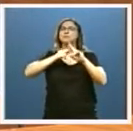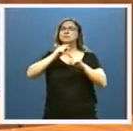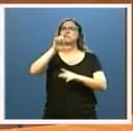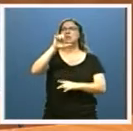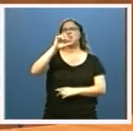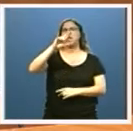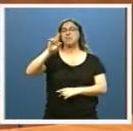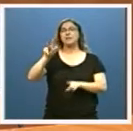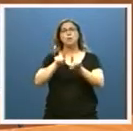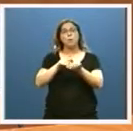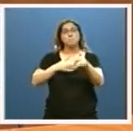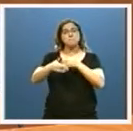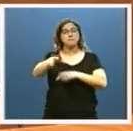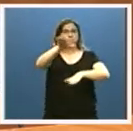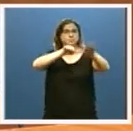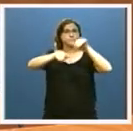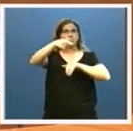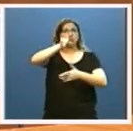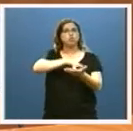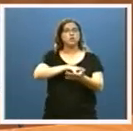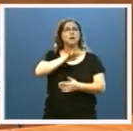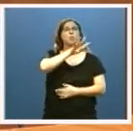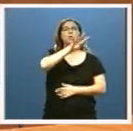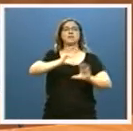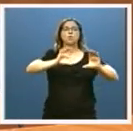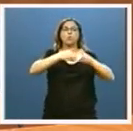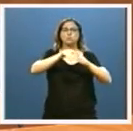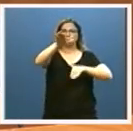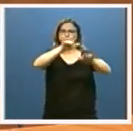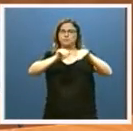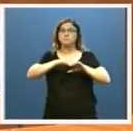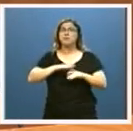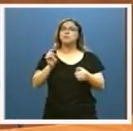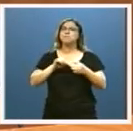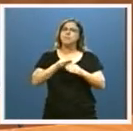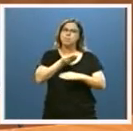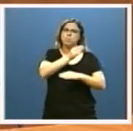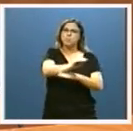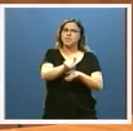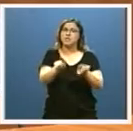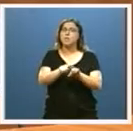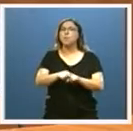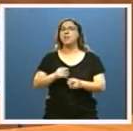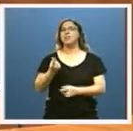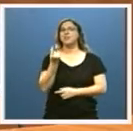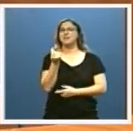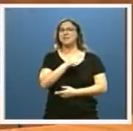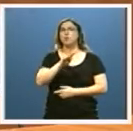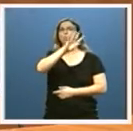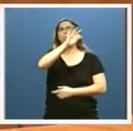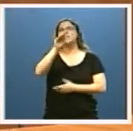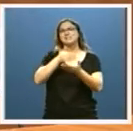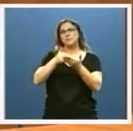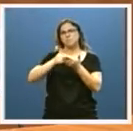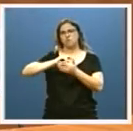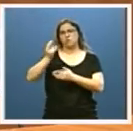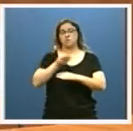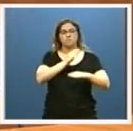inminente convocatoria de los 44 grupos seleccionados que contarán con un importe inicial de unos 40 millones de euros fundamentalmente